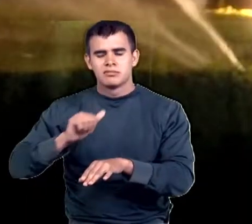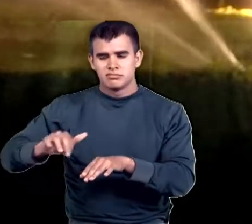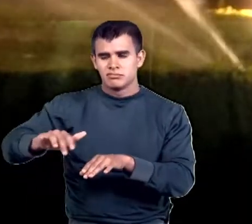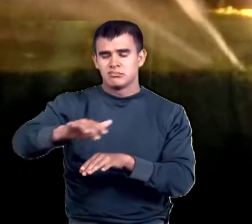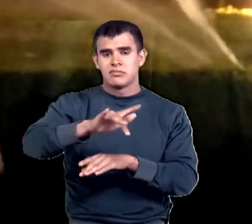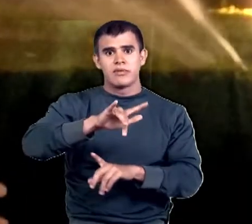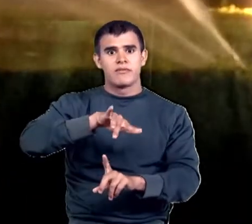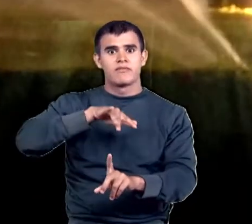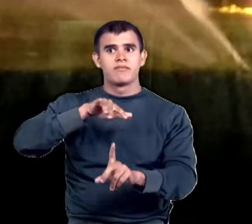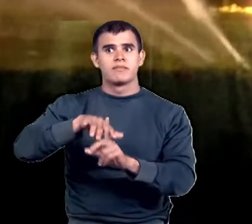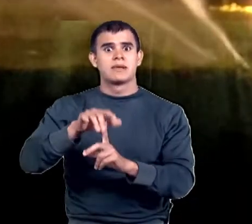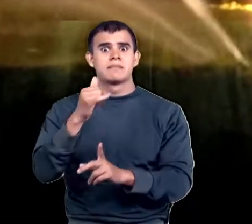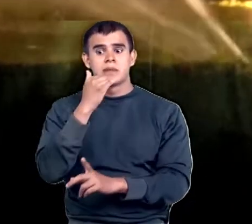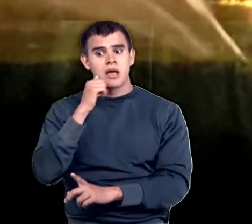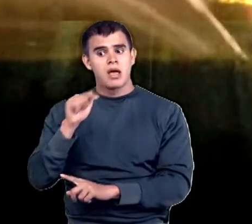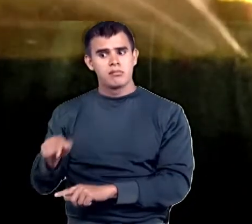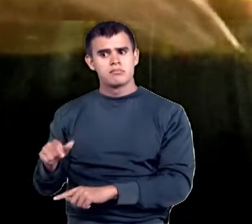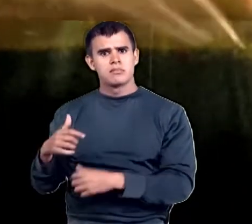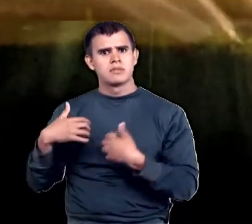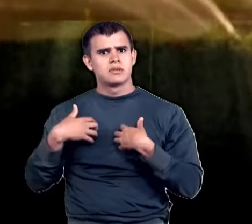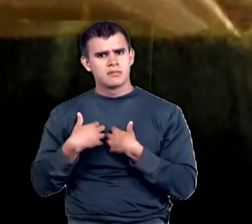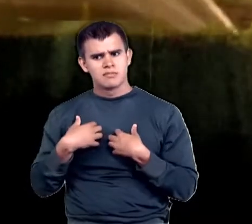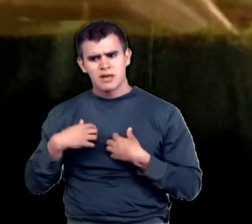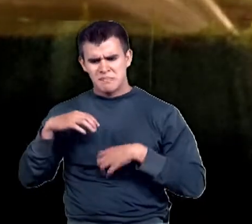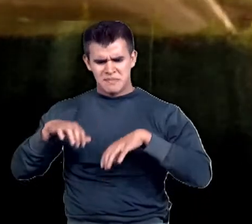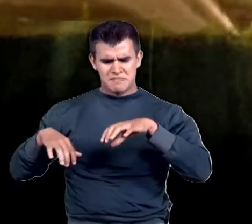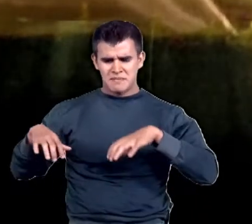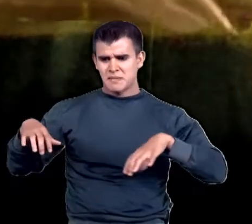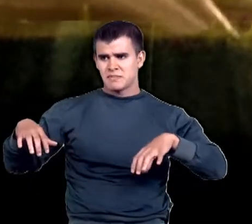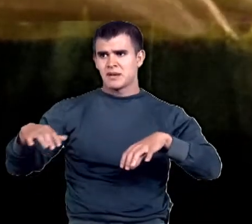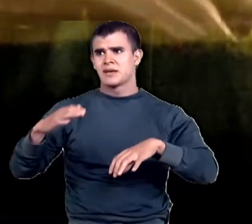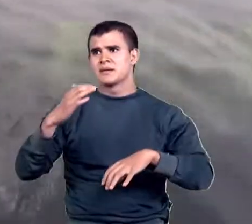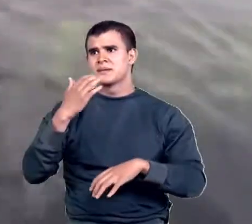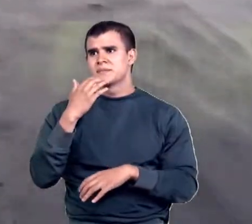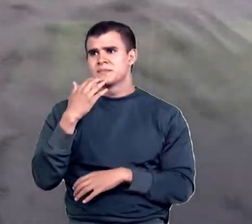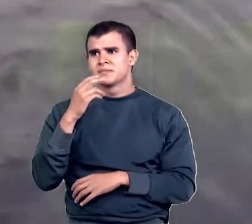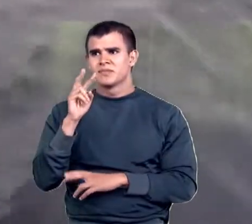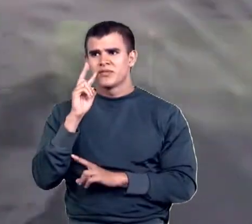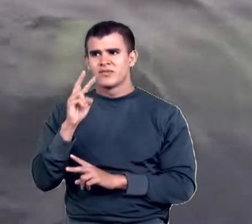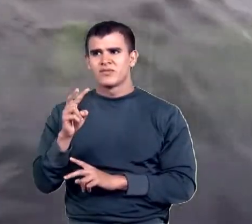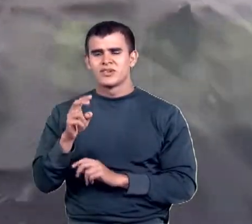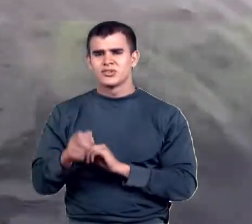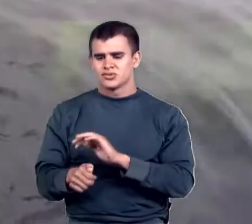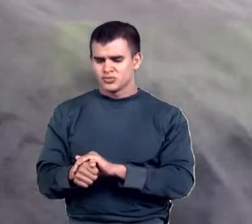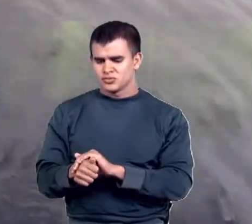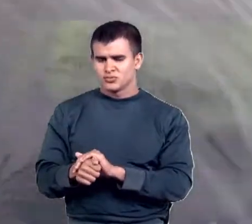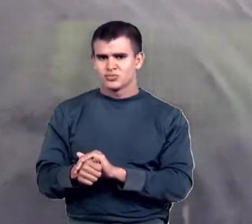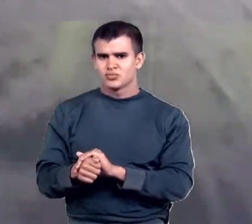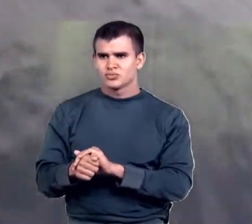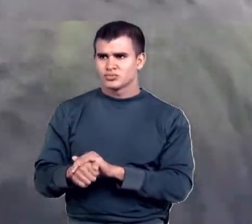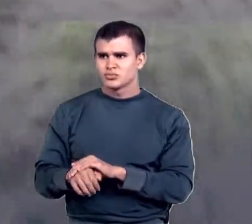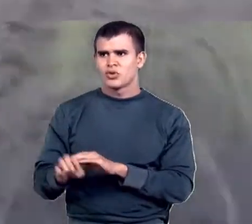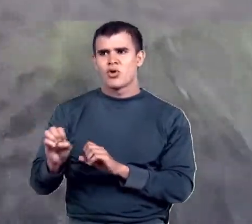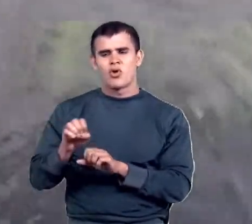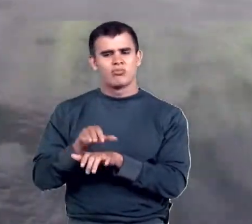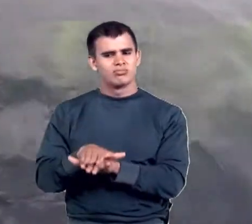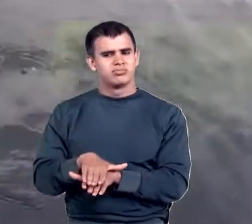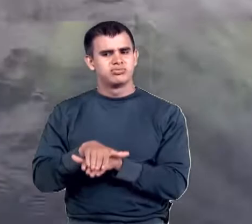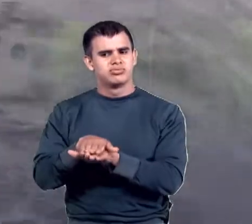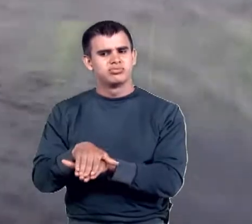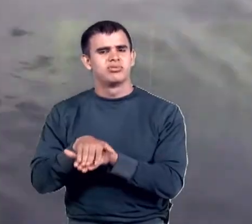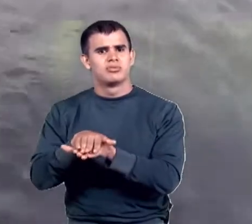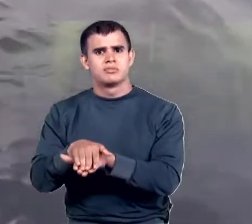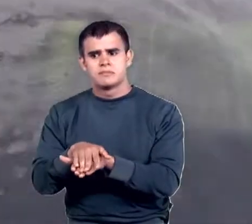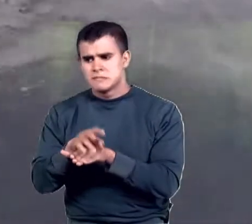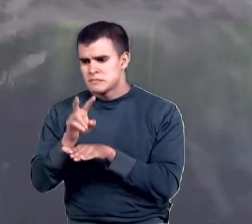a la fauna asociada a esos ecosistemas, por cuanto muchos animales, como el ejemplo que todo el mundo ve, las tortugas creen que son medusas y